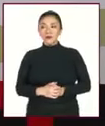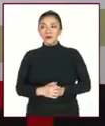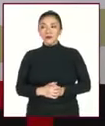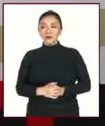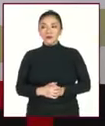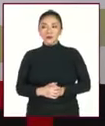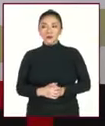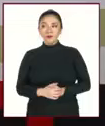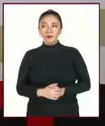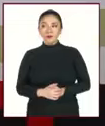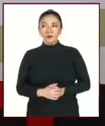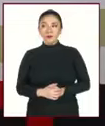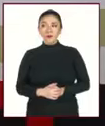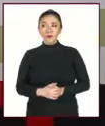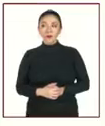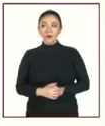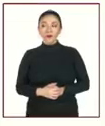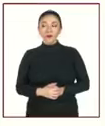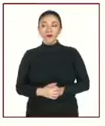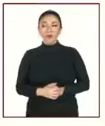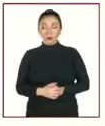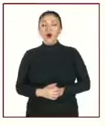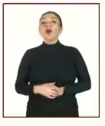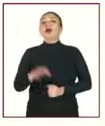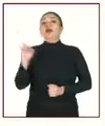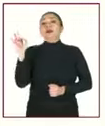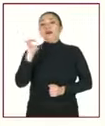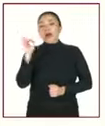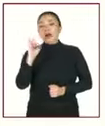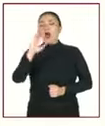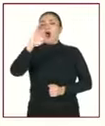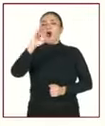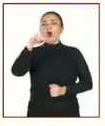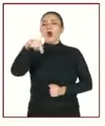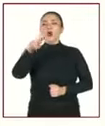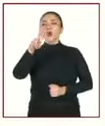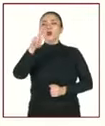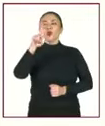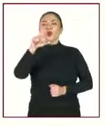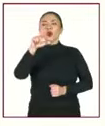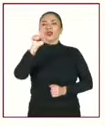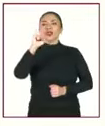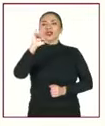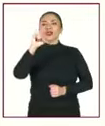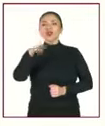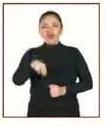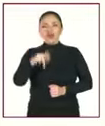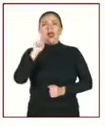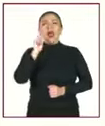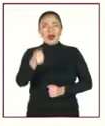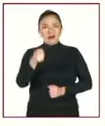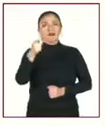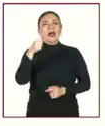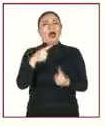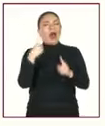Bueno, en este caso las convulsiones, que es otro tema que puede ser más